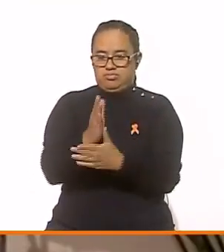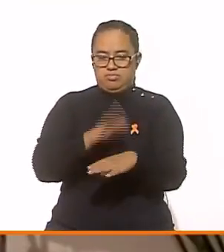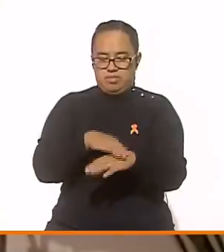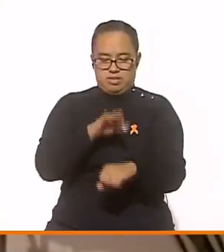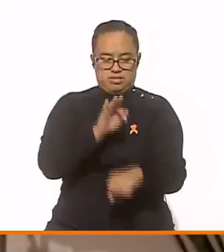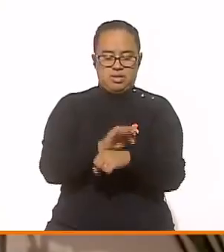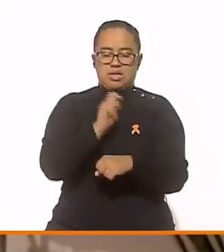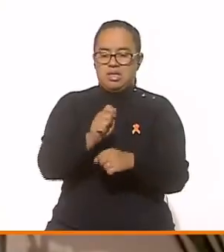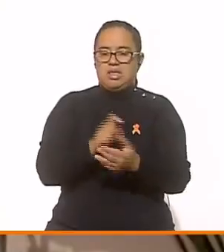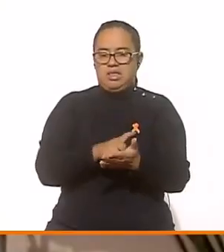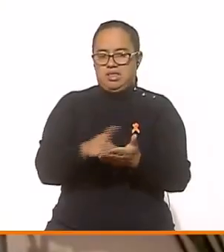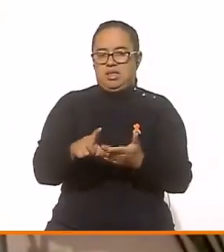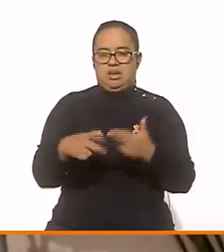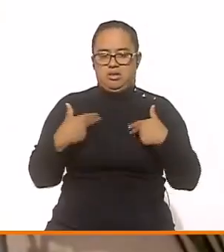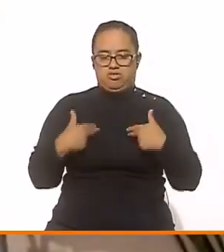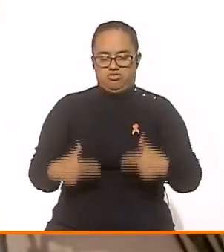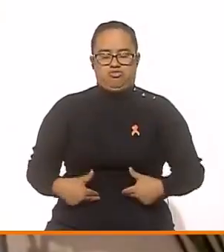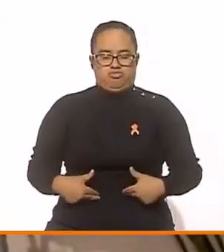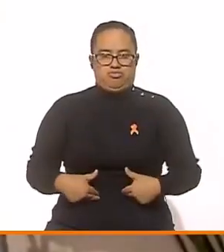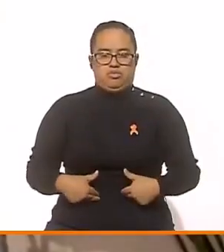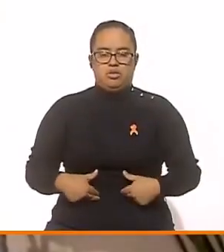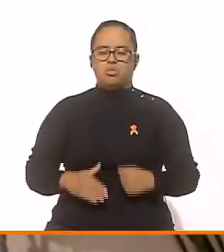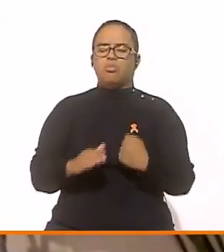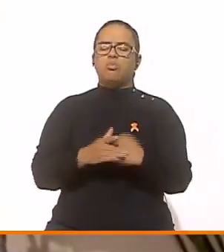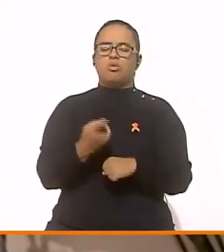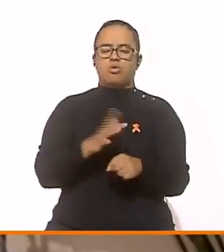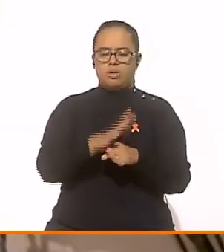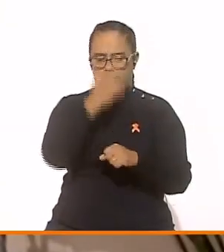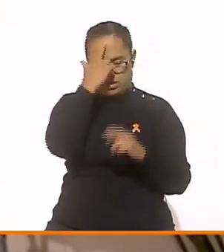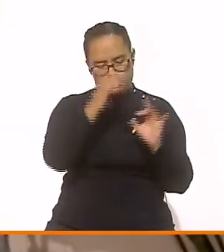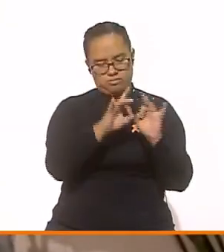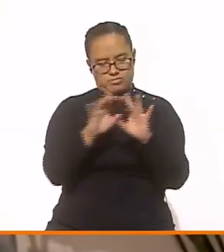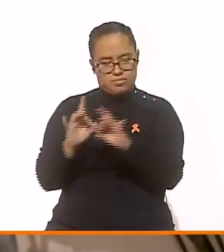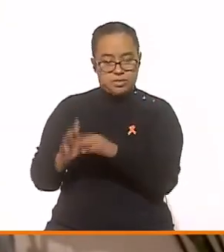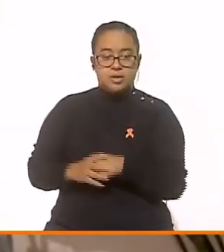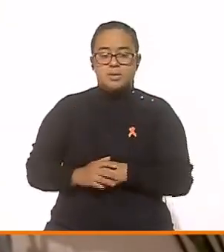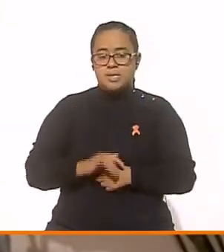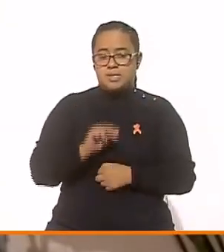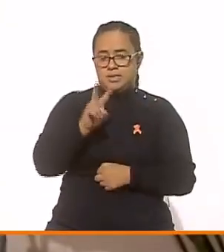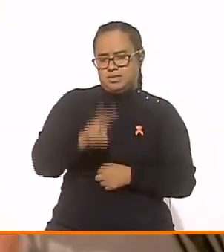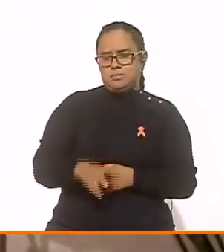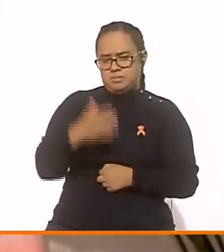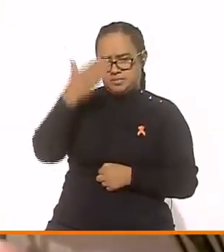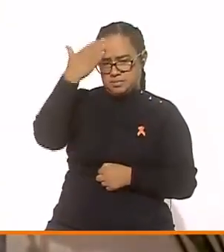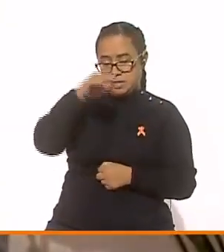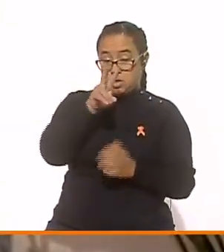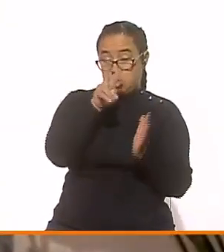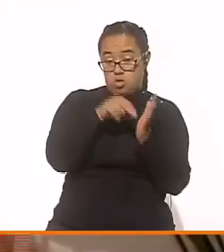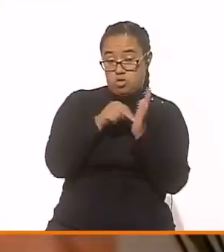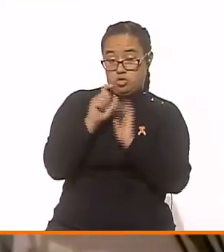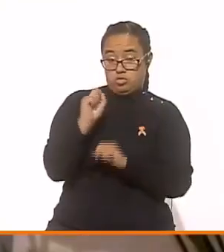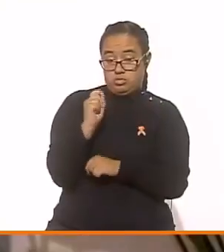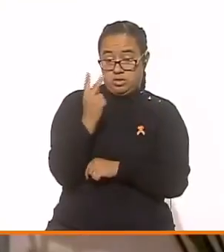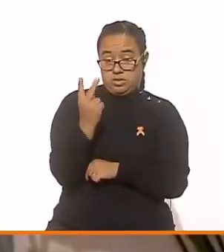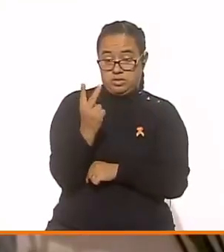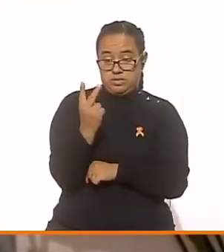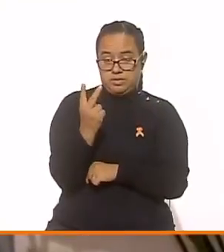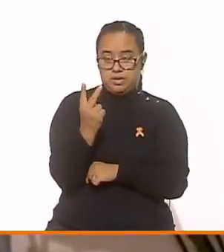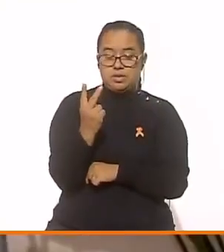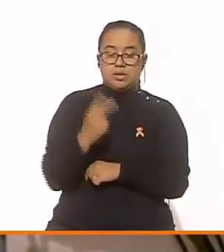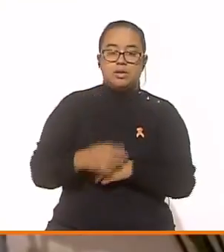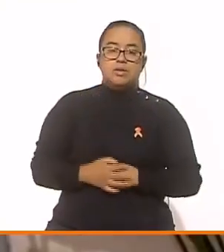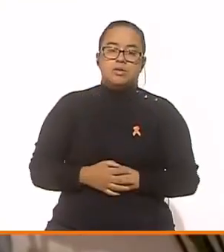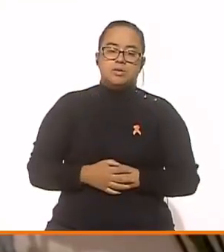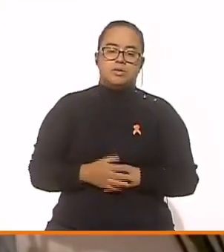derechos humanos por varias circunstancias, ¿no? Primero, porque en efecto reconocemos que desde 2022,